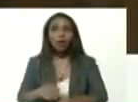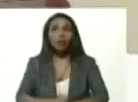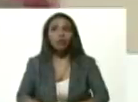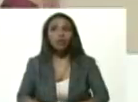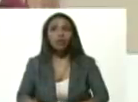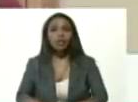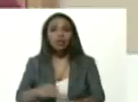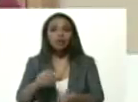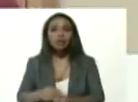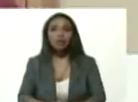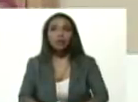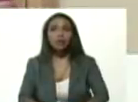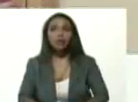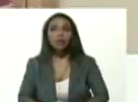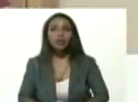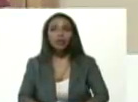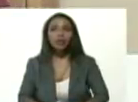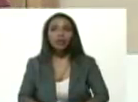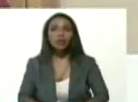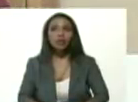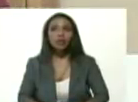Quintero.